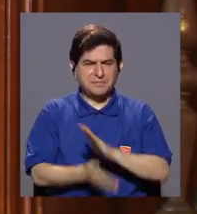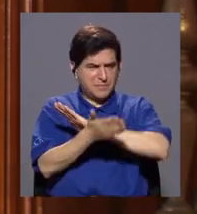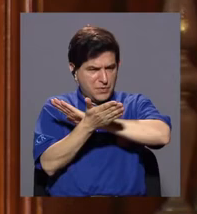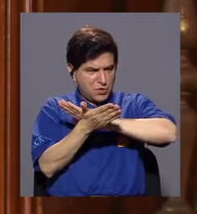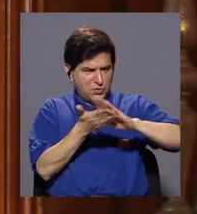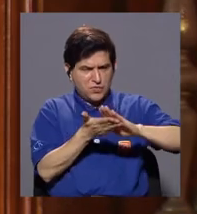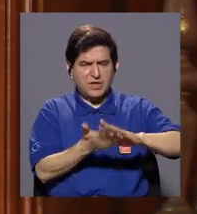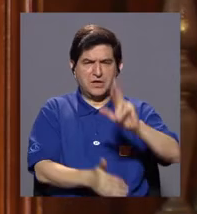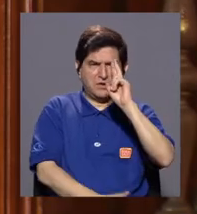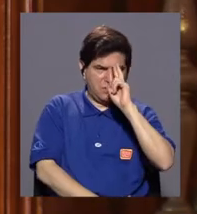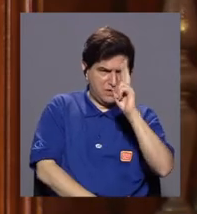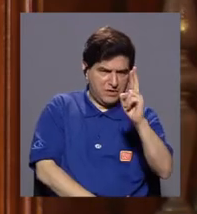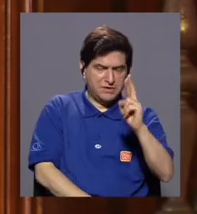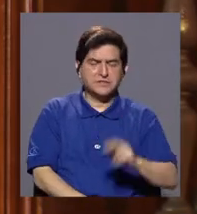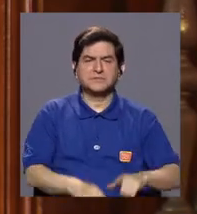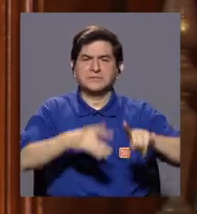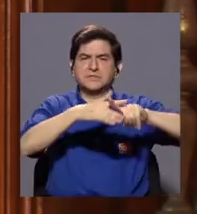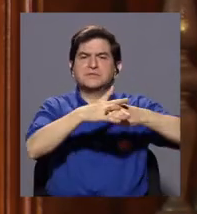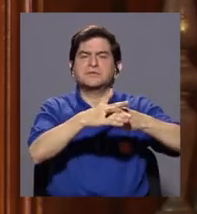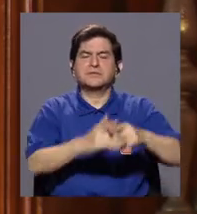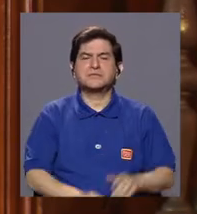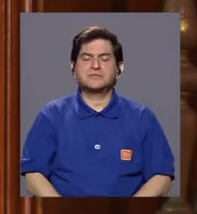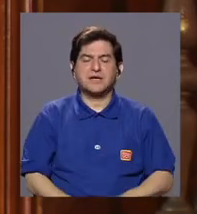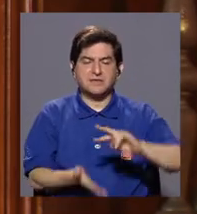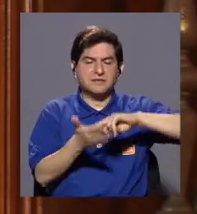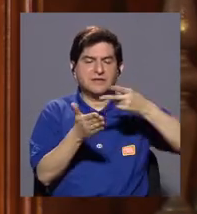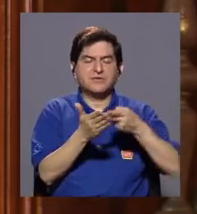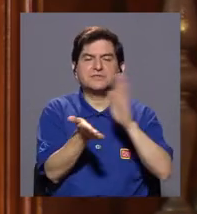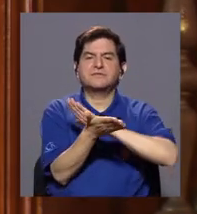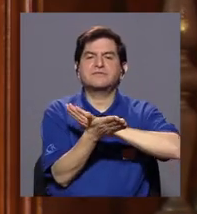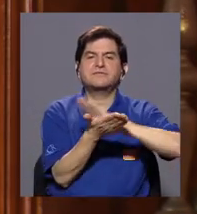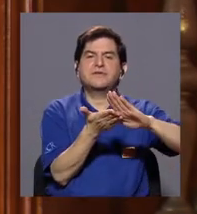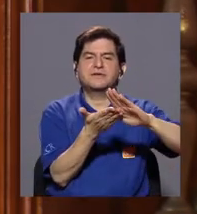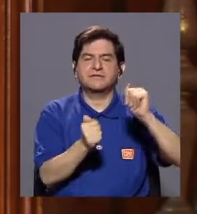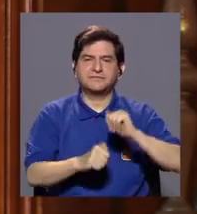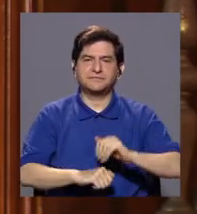de dignidad, de reconocimiento, de la dignidad.